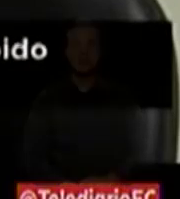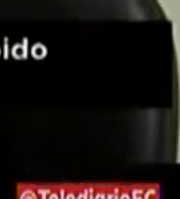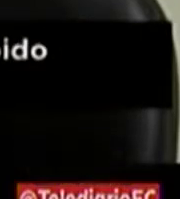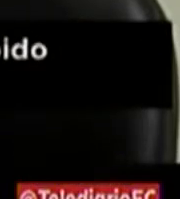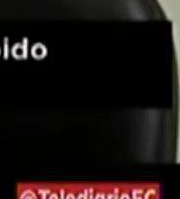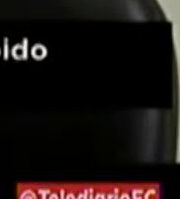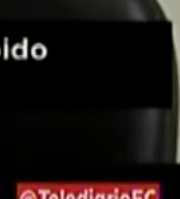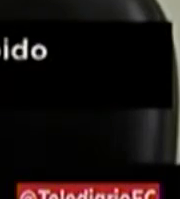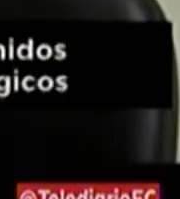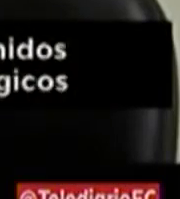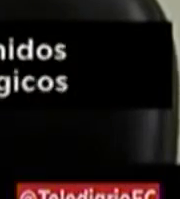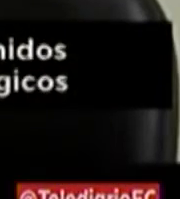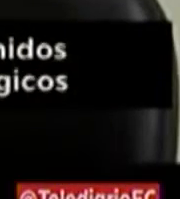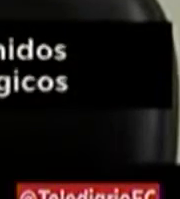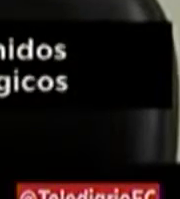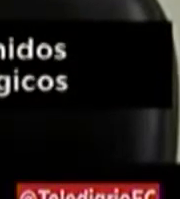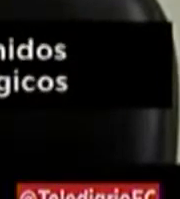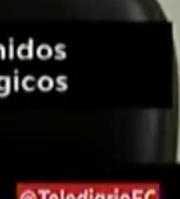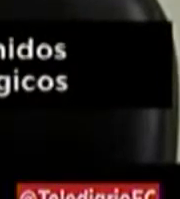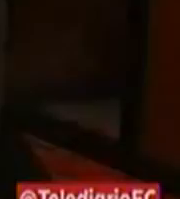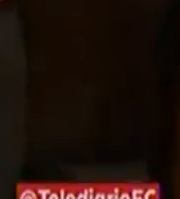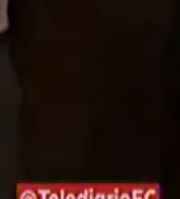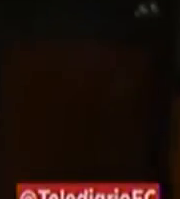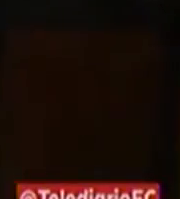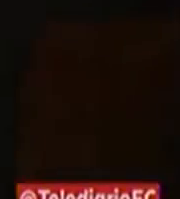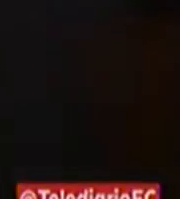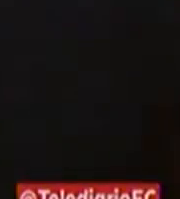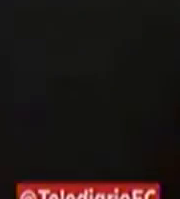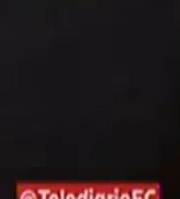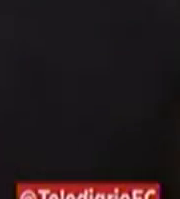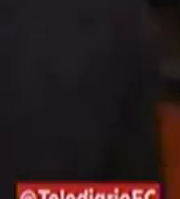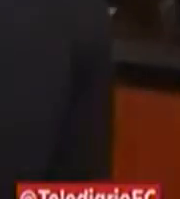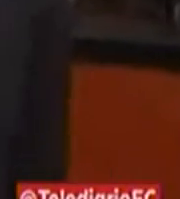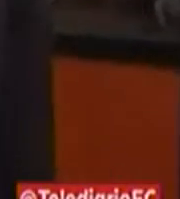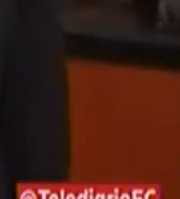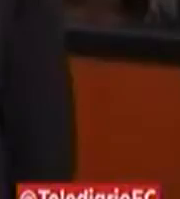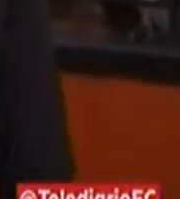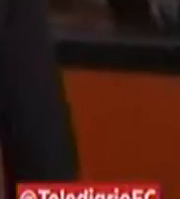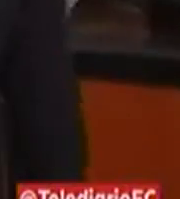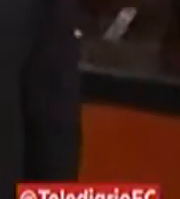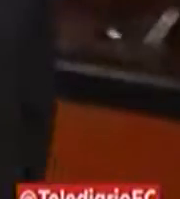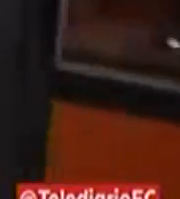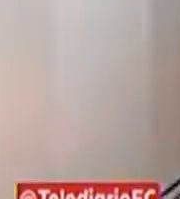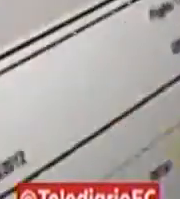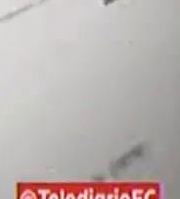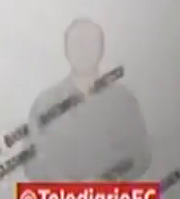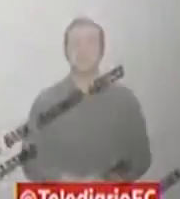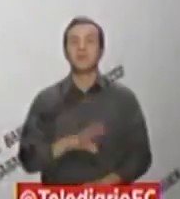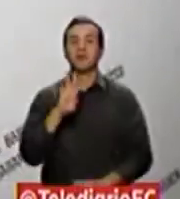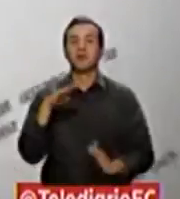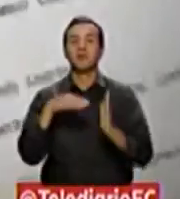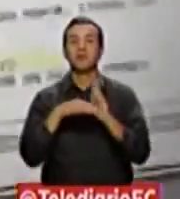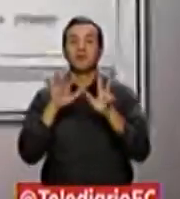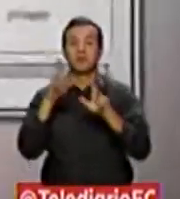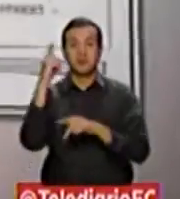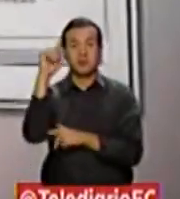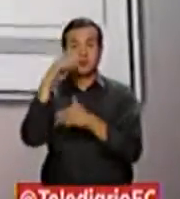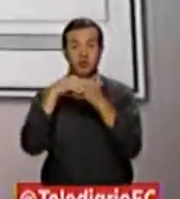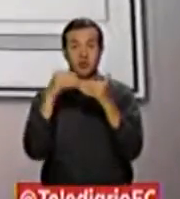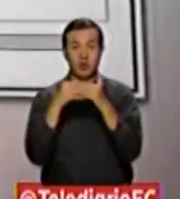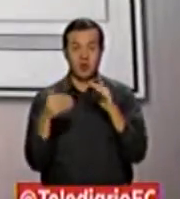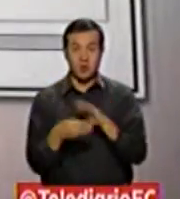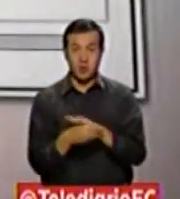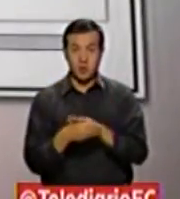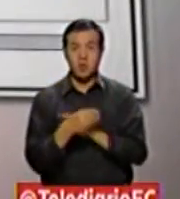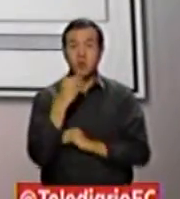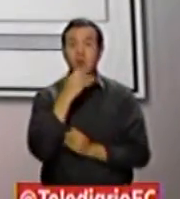Según la declaración de Mameri, se realizaron depósitos a favor de Alexis Mera por un total de 4.8 millones de dólares.